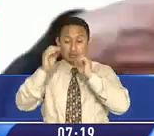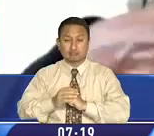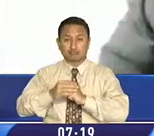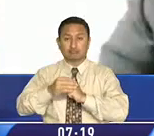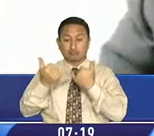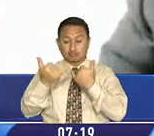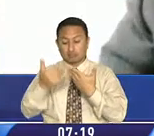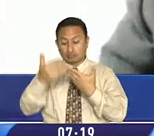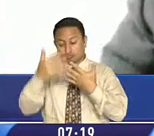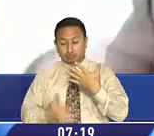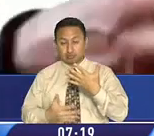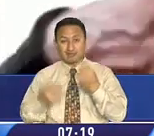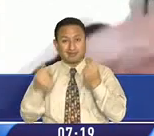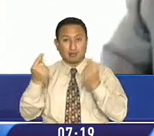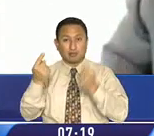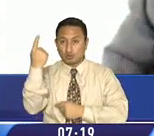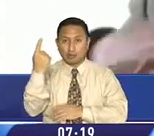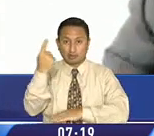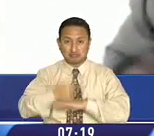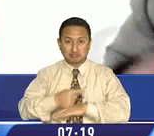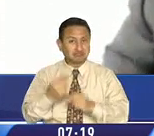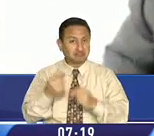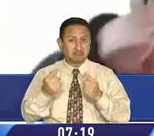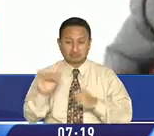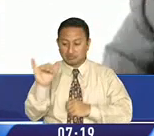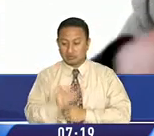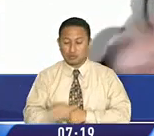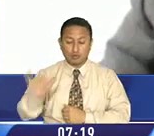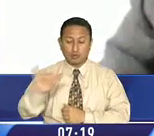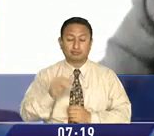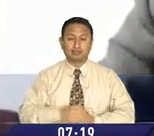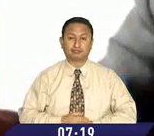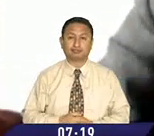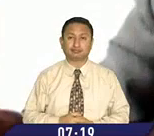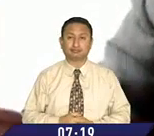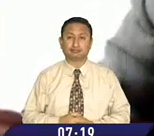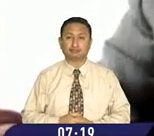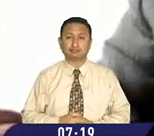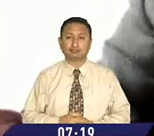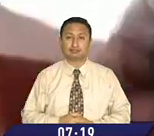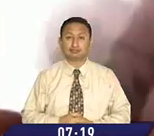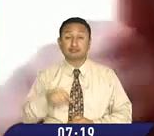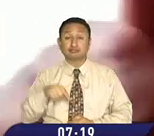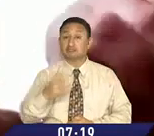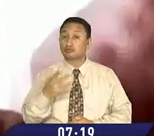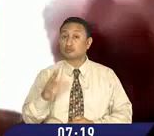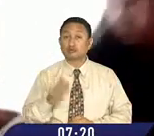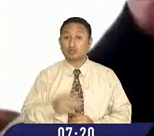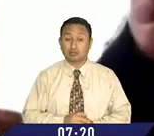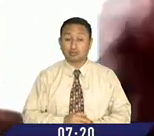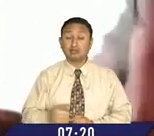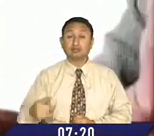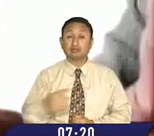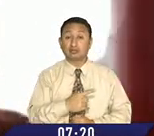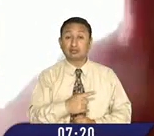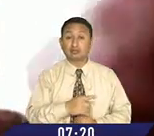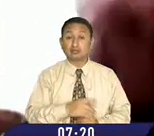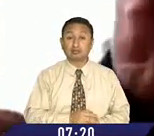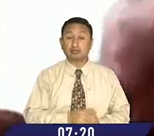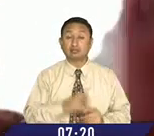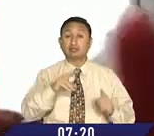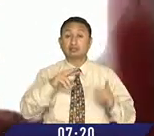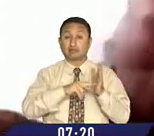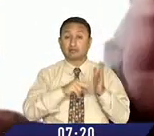de inconstitucionalidad de la misma y única ley que ha sido demandada. Eso no lo hacen. Eso es violatorio de